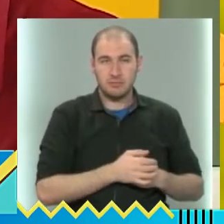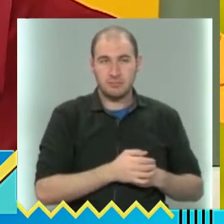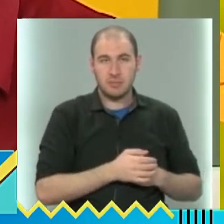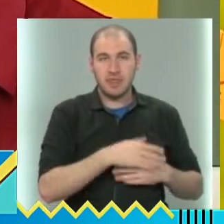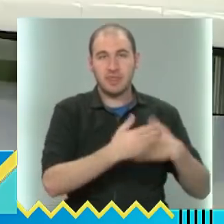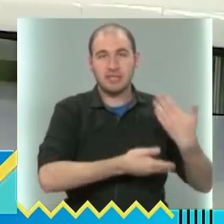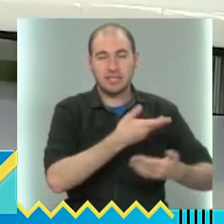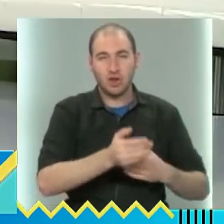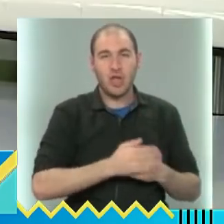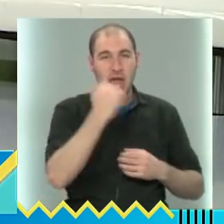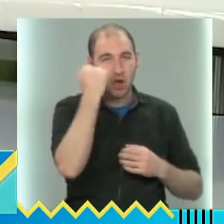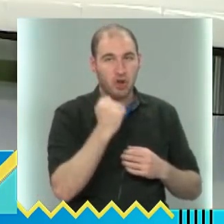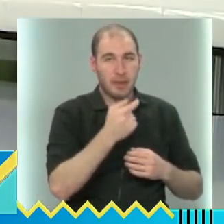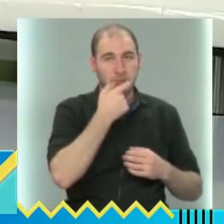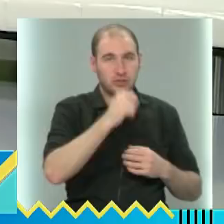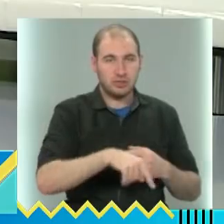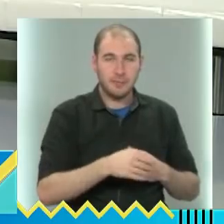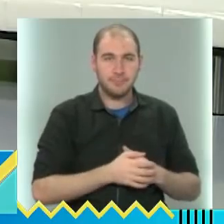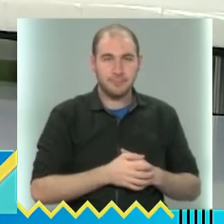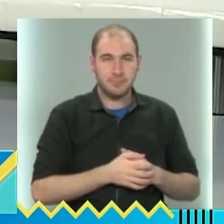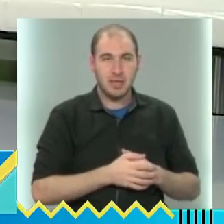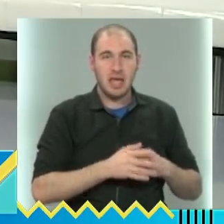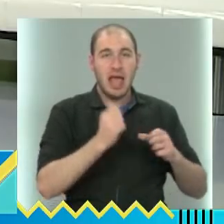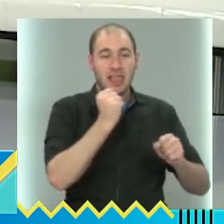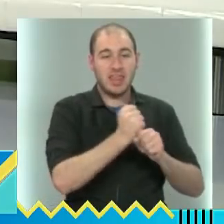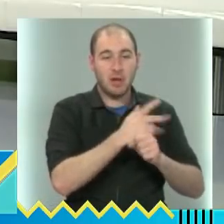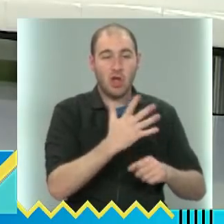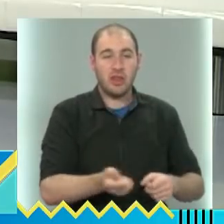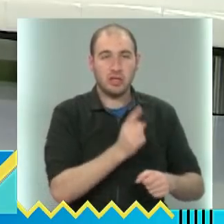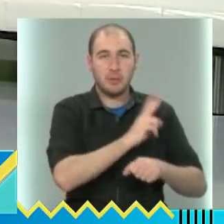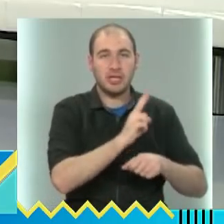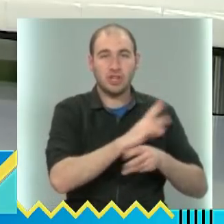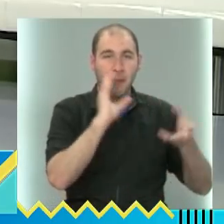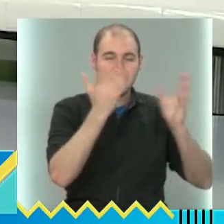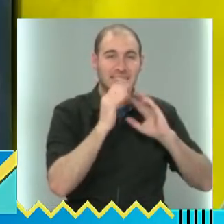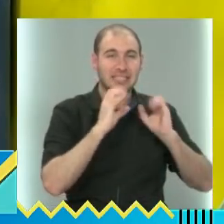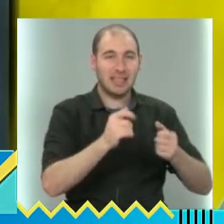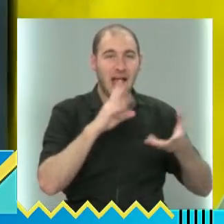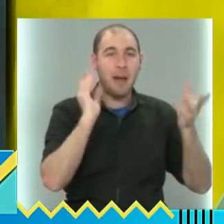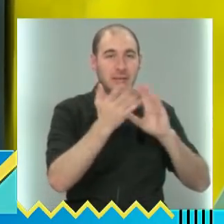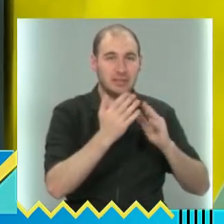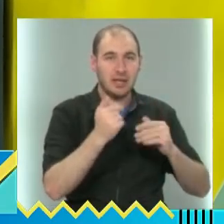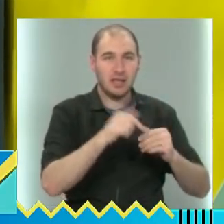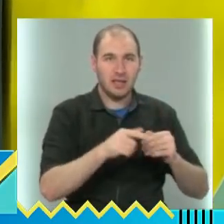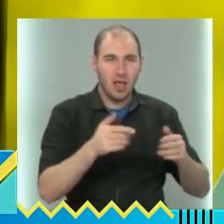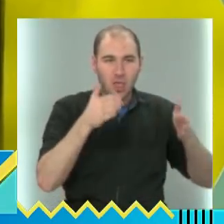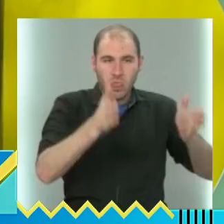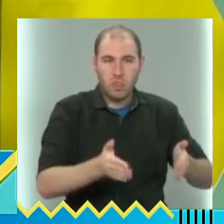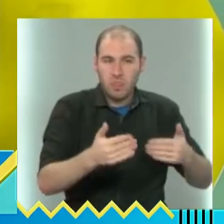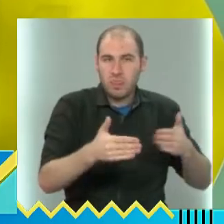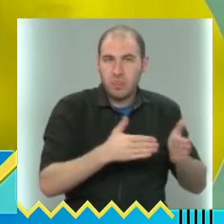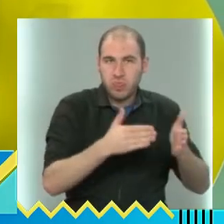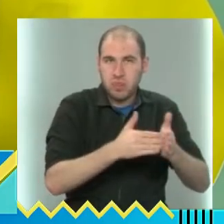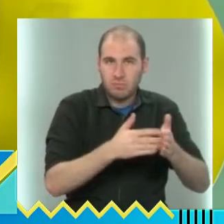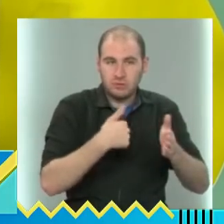el desarrollo económico de la provincia de Mendoza, y el trabajo de la Dirección de Protección Ambiental de la Secretaría de Ambiente es marcarme los límites para que yo